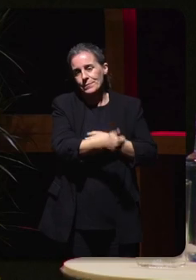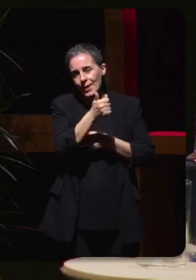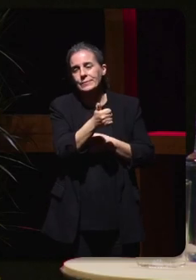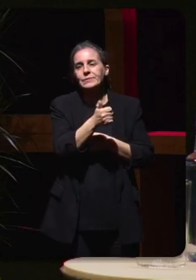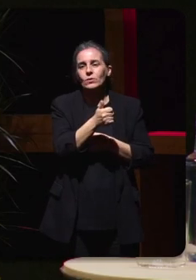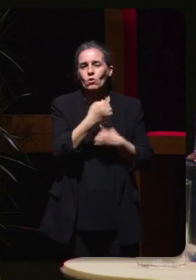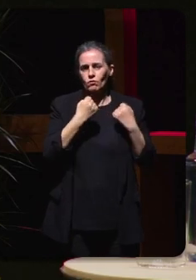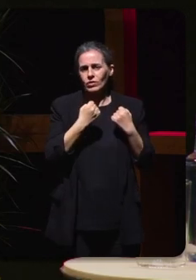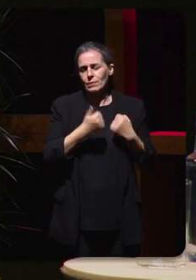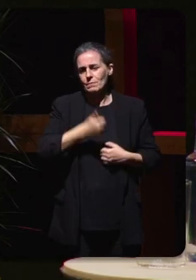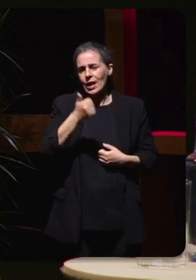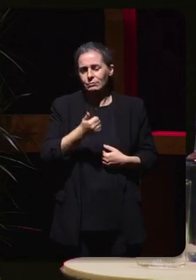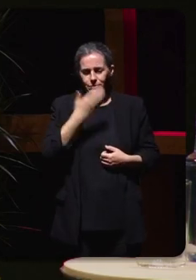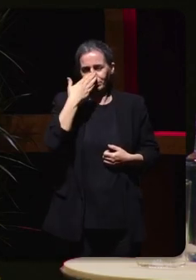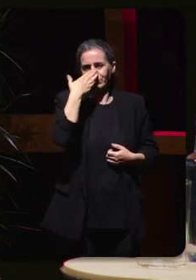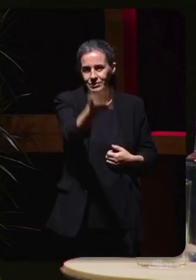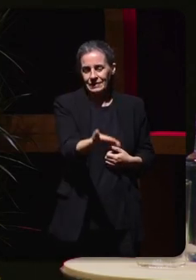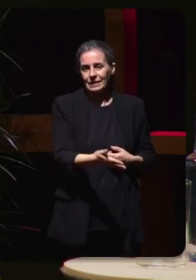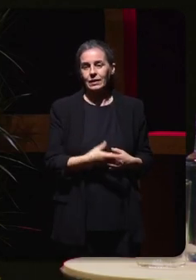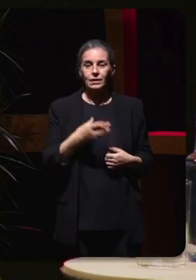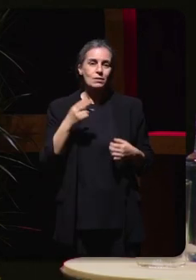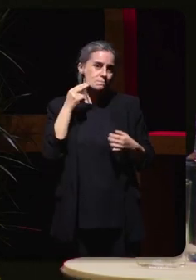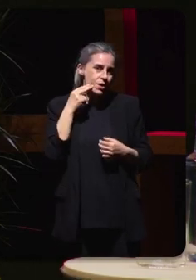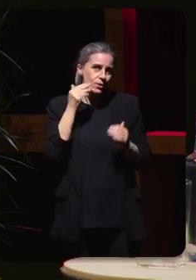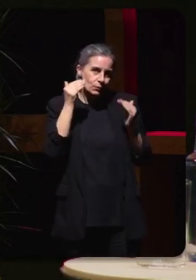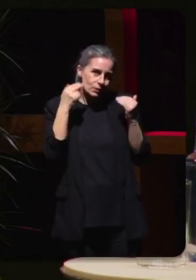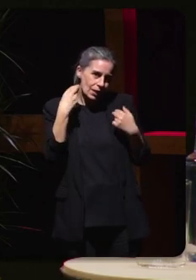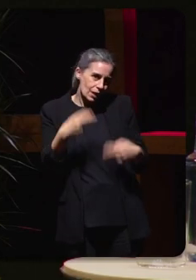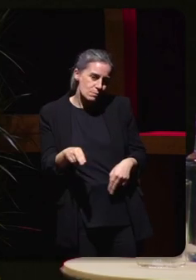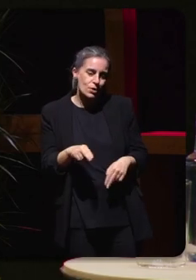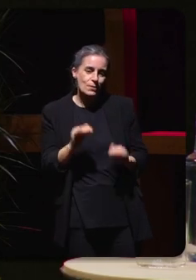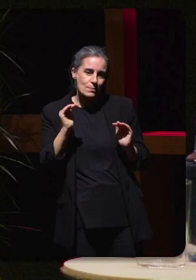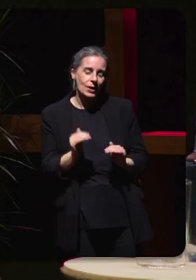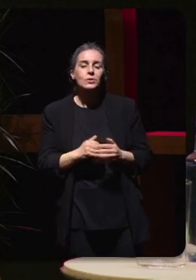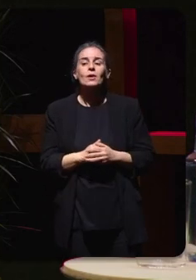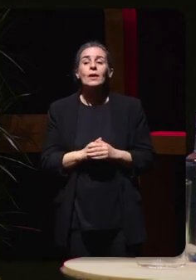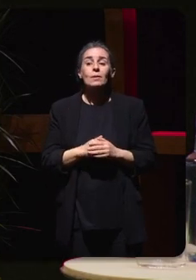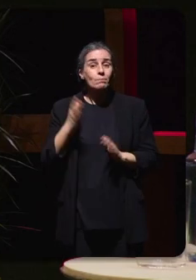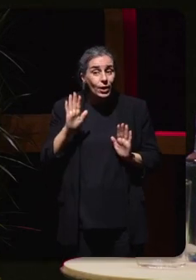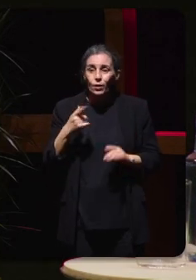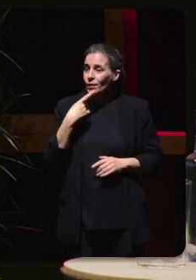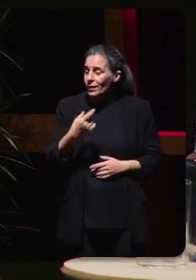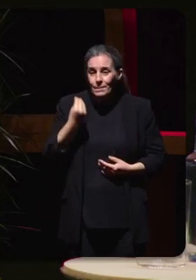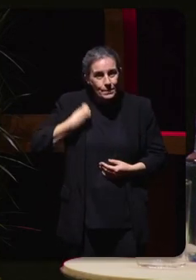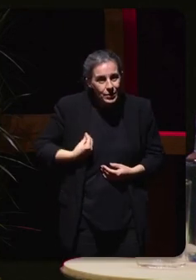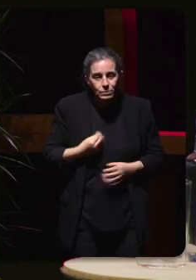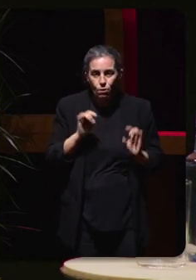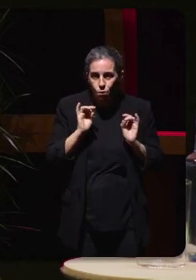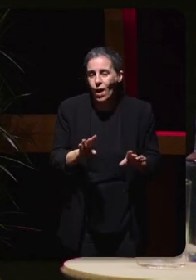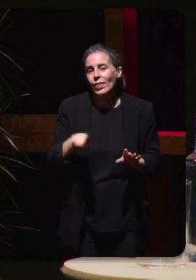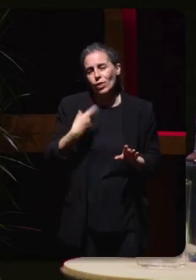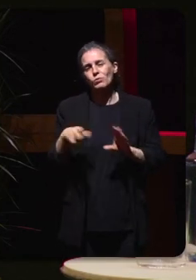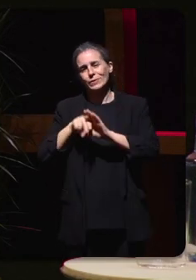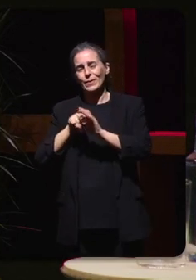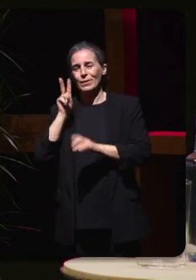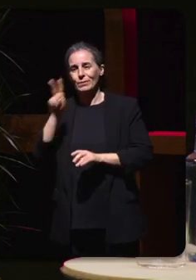más fuerza y menos timidez, pero dije exactamente lo mismo y entonces después me pusieron esto. Y entonces me hizo gracia, ya digo, las dos